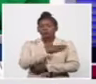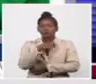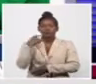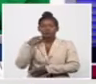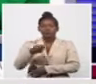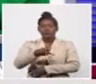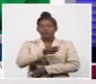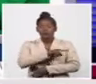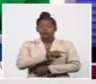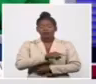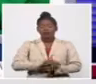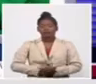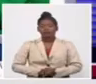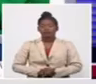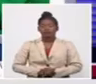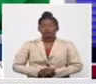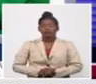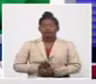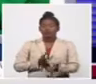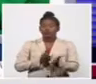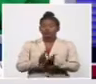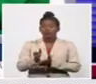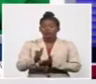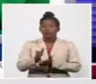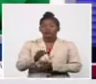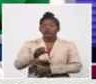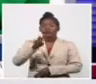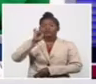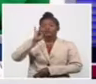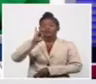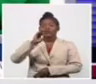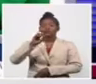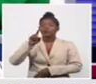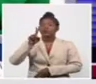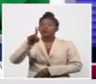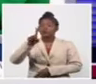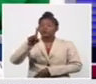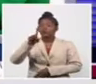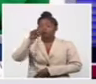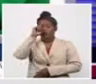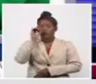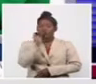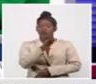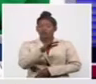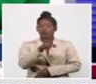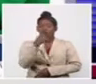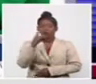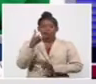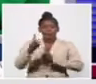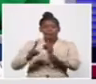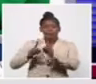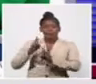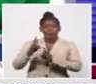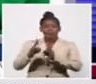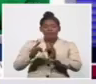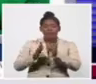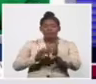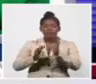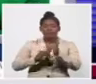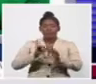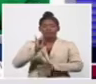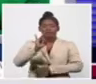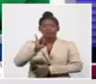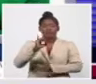hoy 701 y un lactante de 7 meses en estado grave.